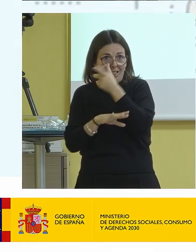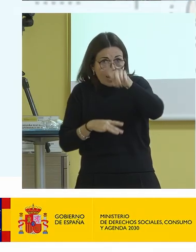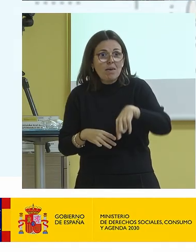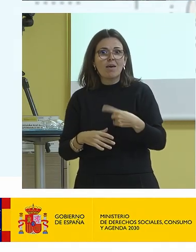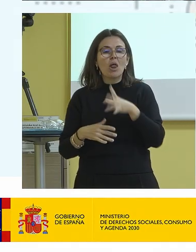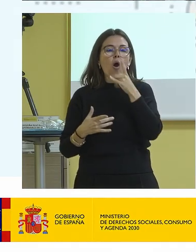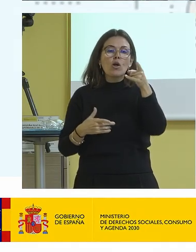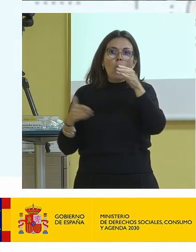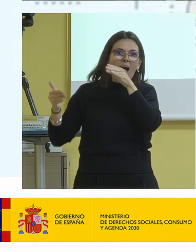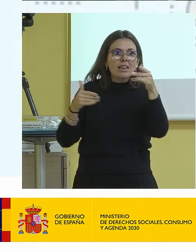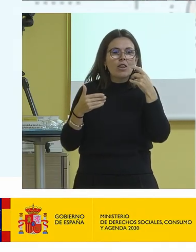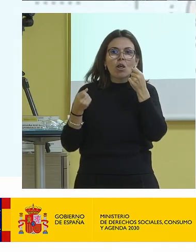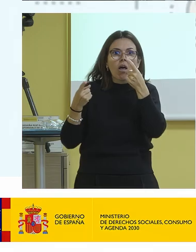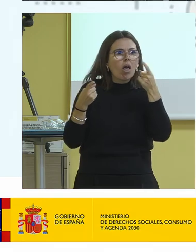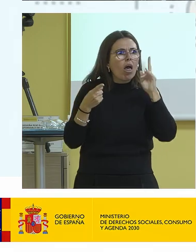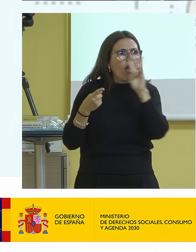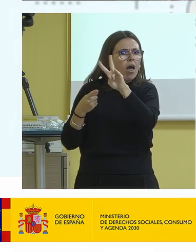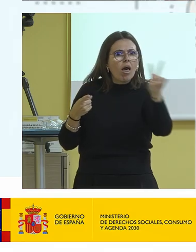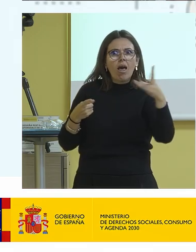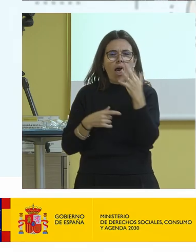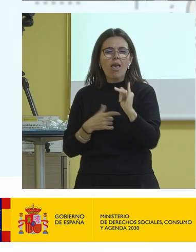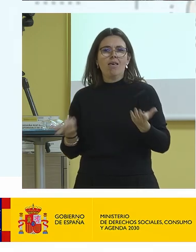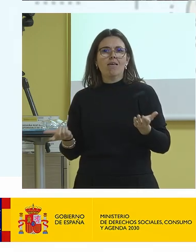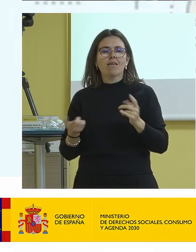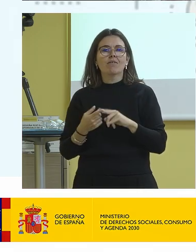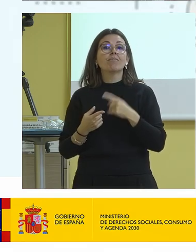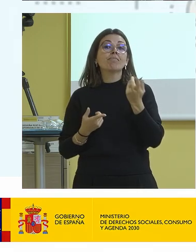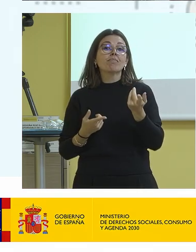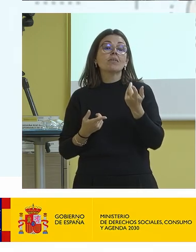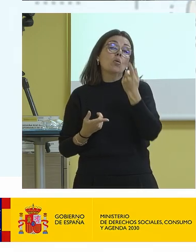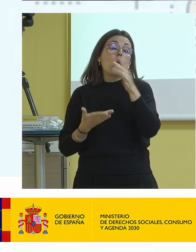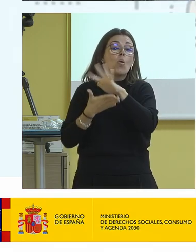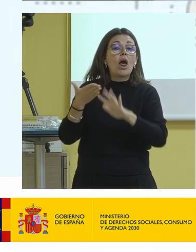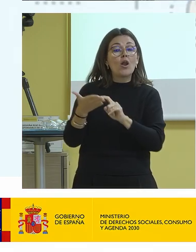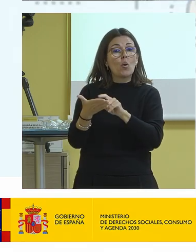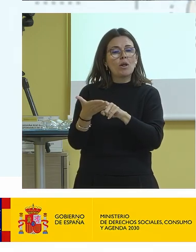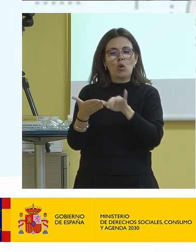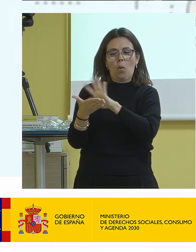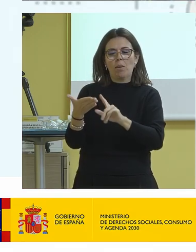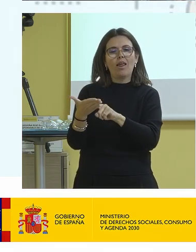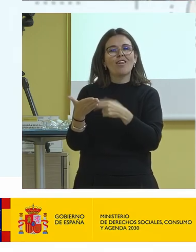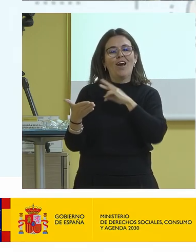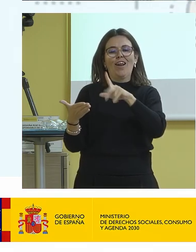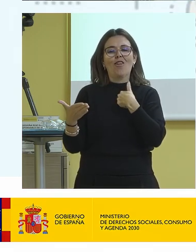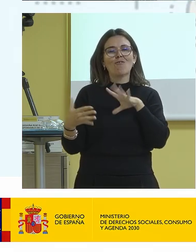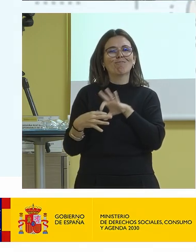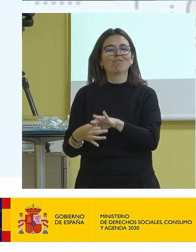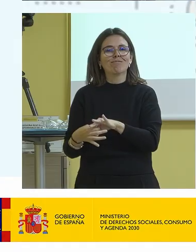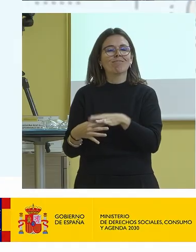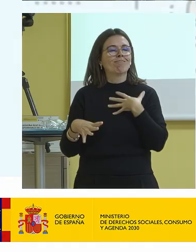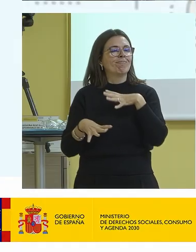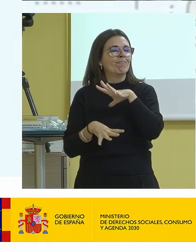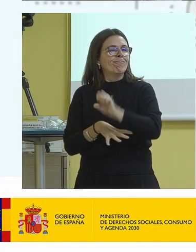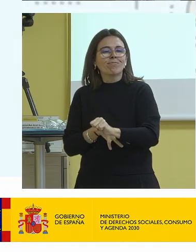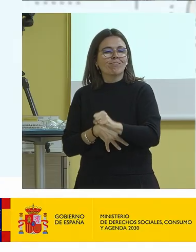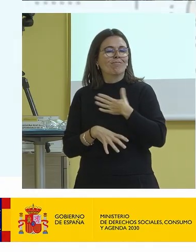Pero ahora se ha convertido en tu centro. Ese sesgo de confirmación hace que cuando encuentres un argumento que te da la impresión de que te está dando la razón, lo agarres